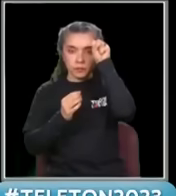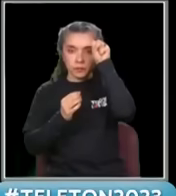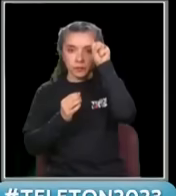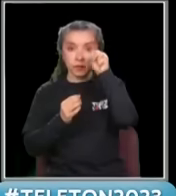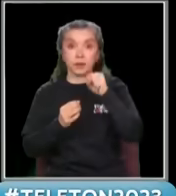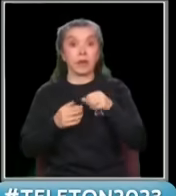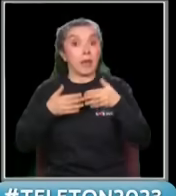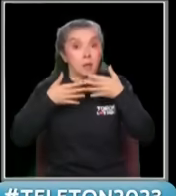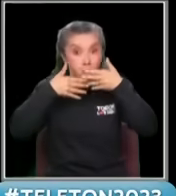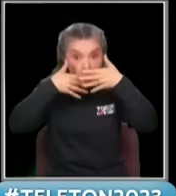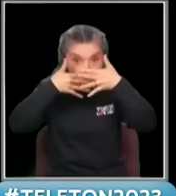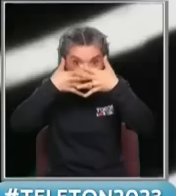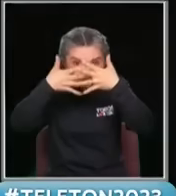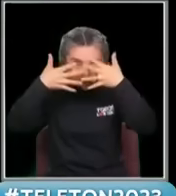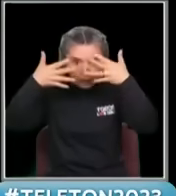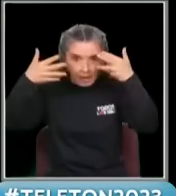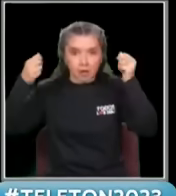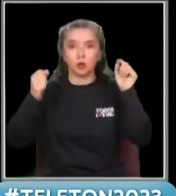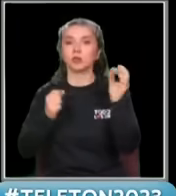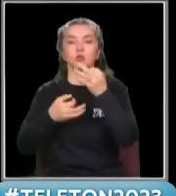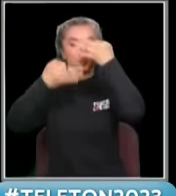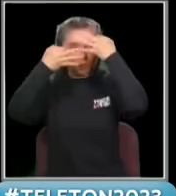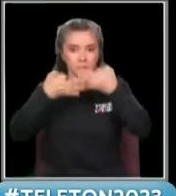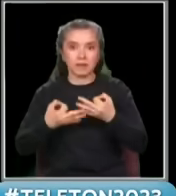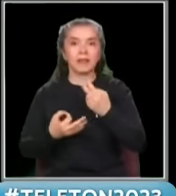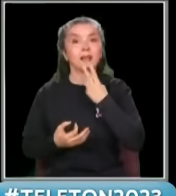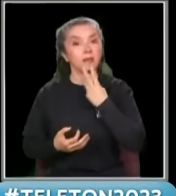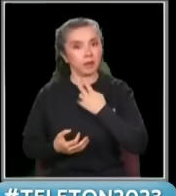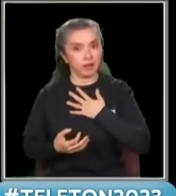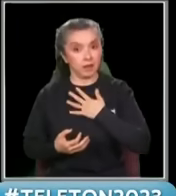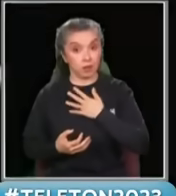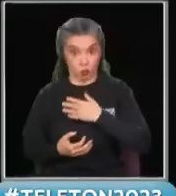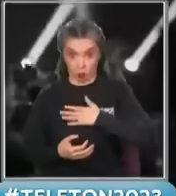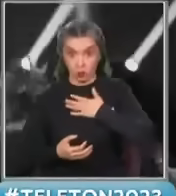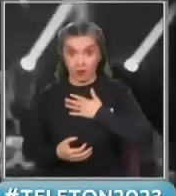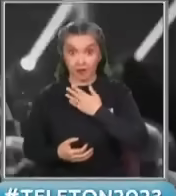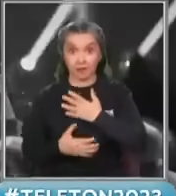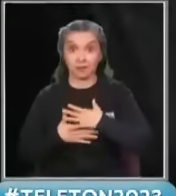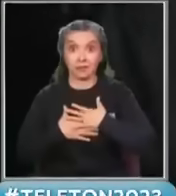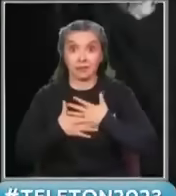El misterio es la única certeza de la vida. ¿Te atreves a experimentarlo?